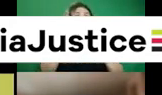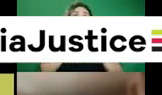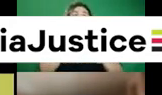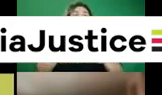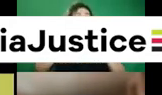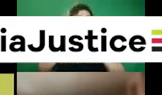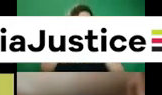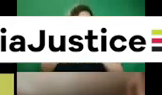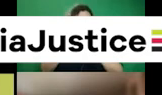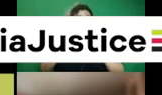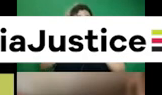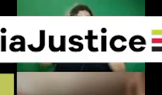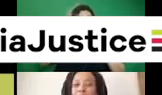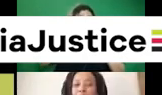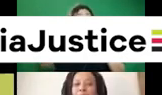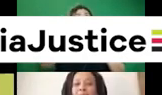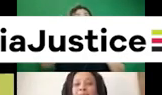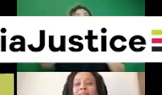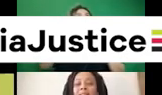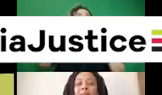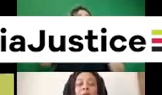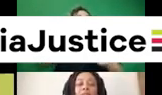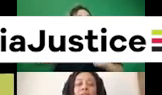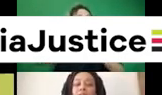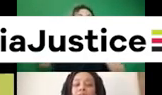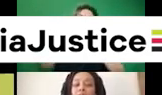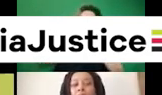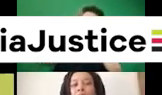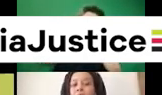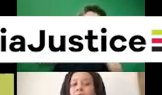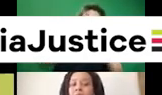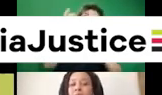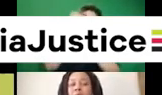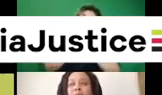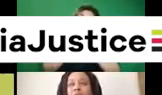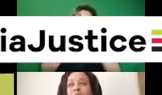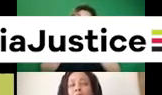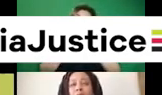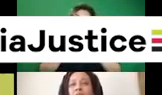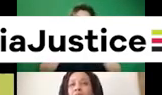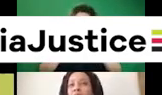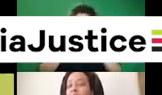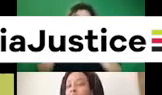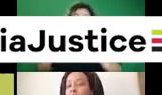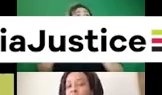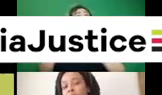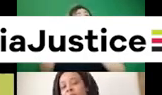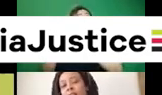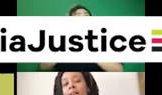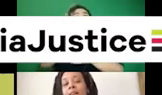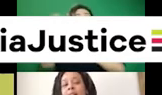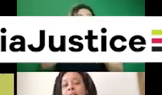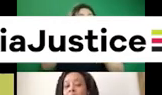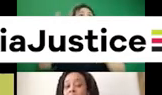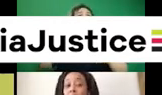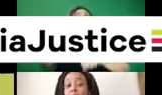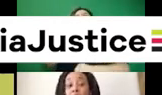corregir desinformación con mis amigos y familia yo lo abordó como una